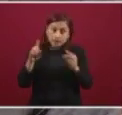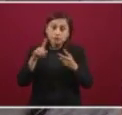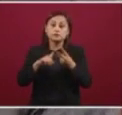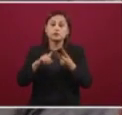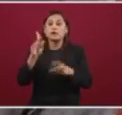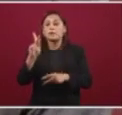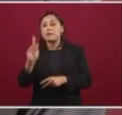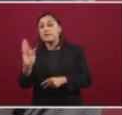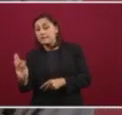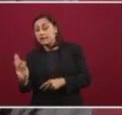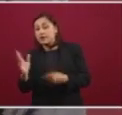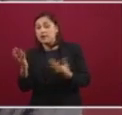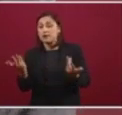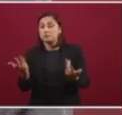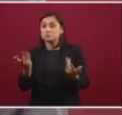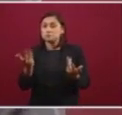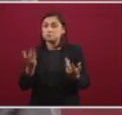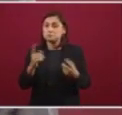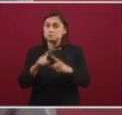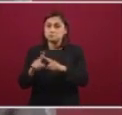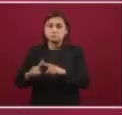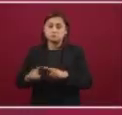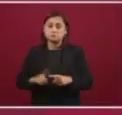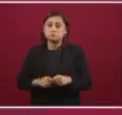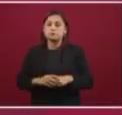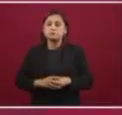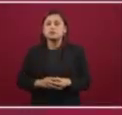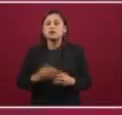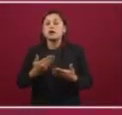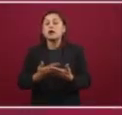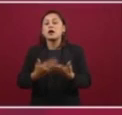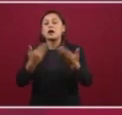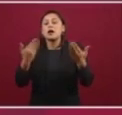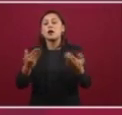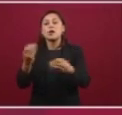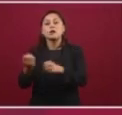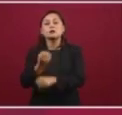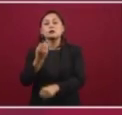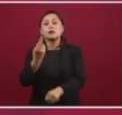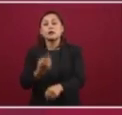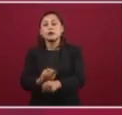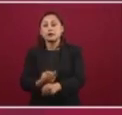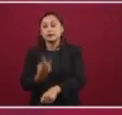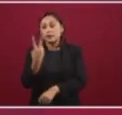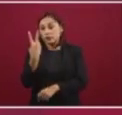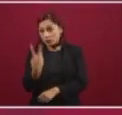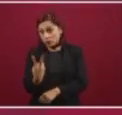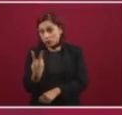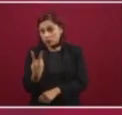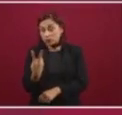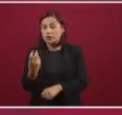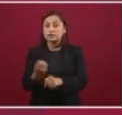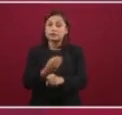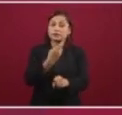Ahora los dos secretarios, tanto el secretario de la Defensa,